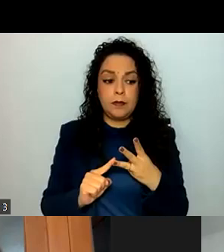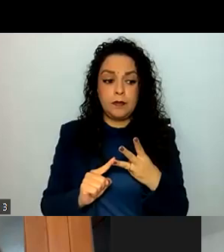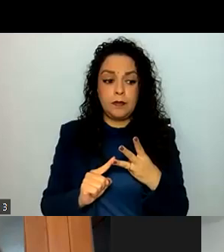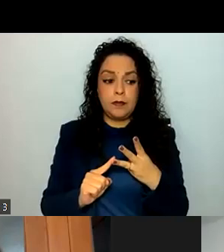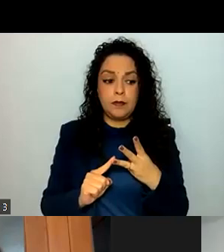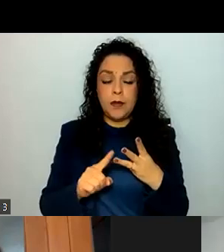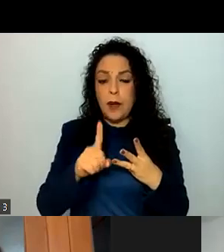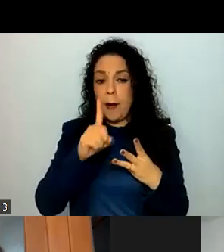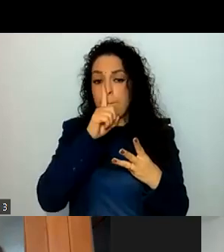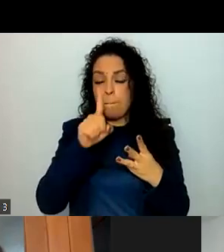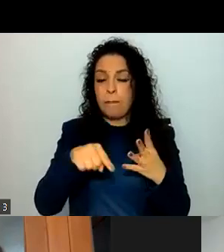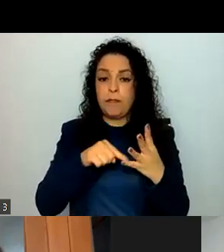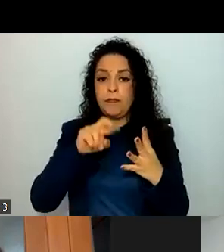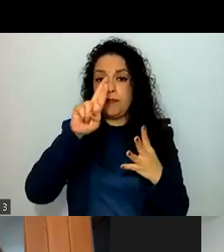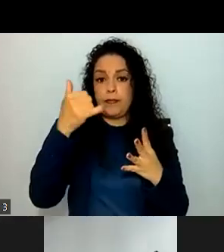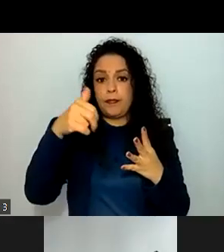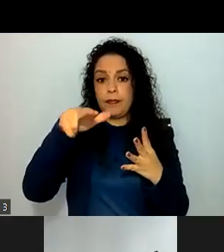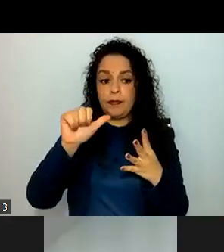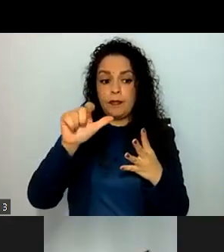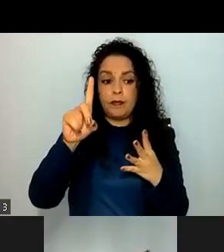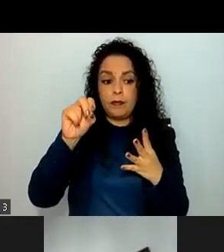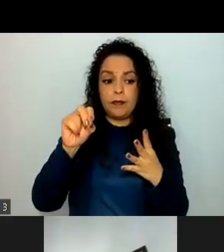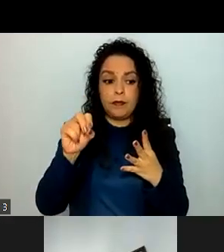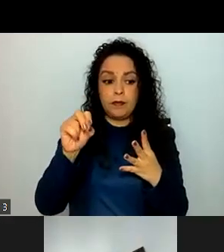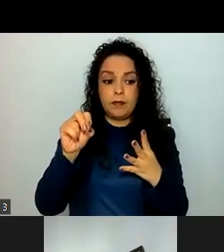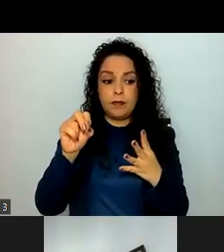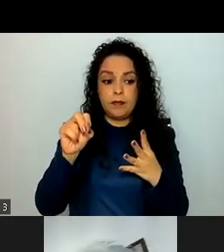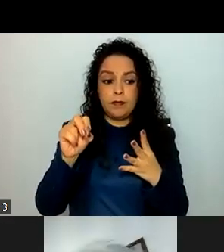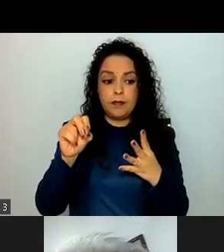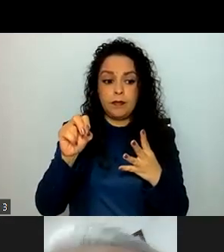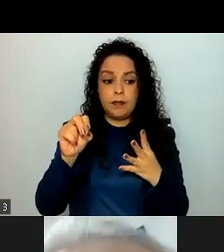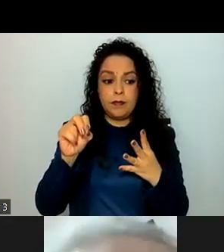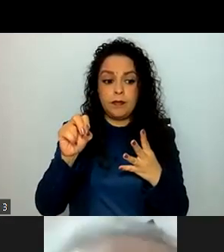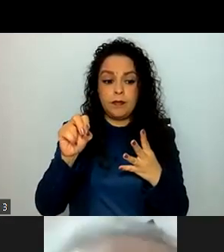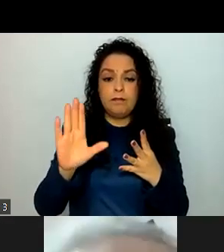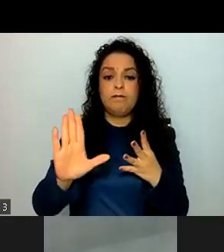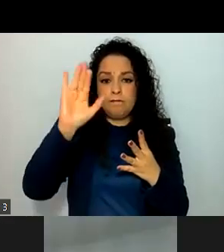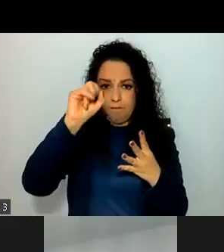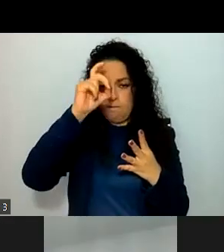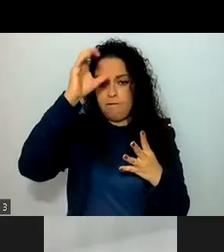Okay. Licenciado Reinaldo Baños Lozada. Reinaldo Baños.